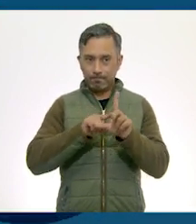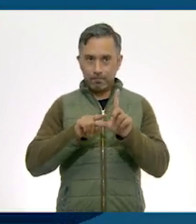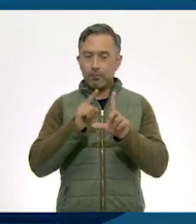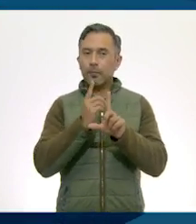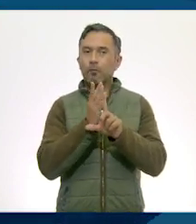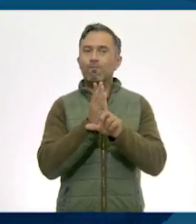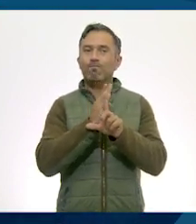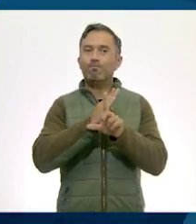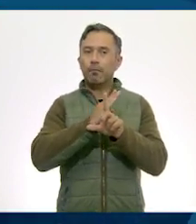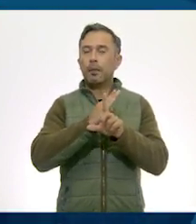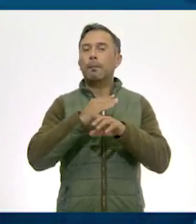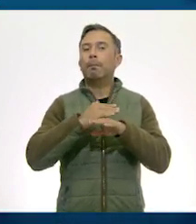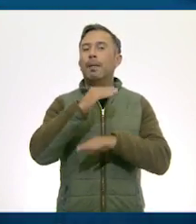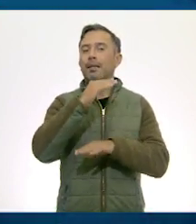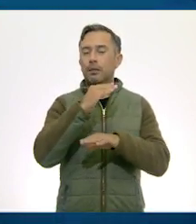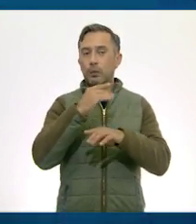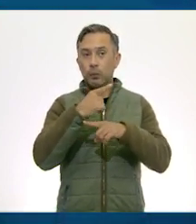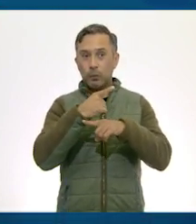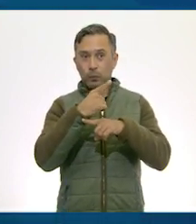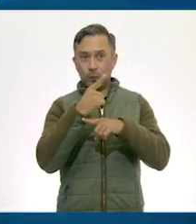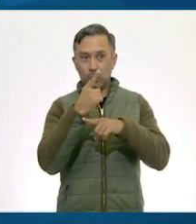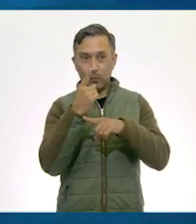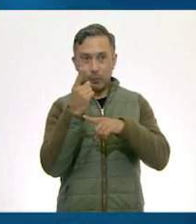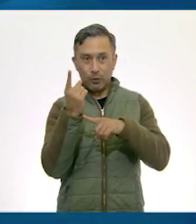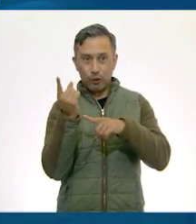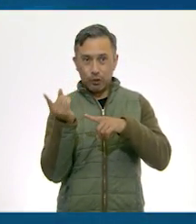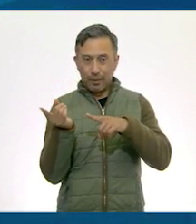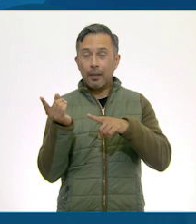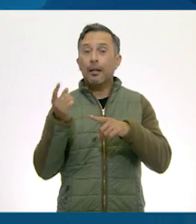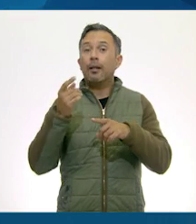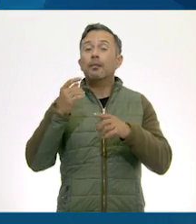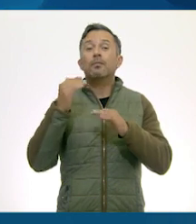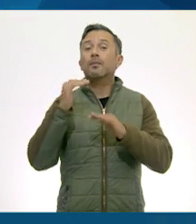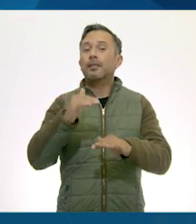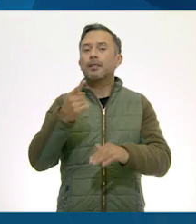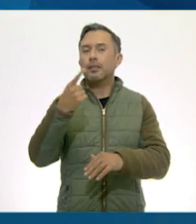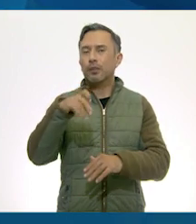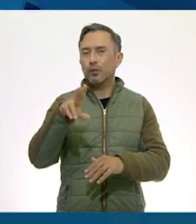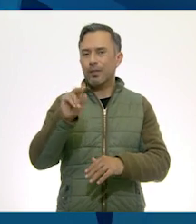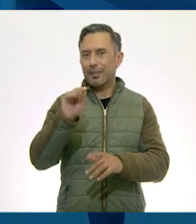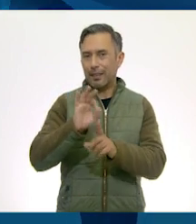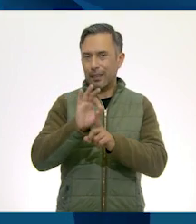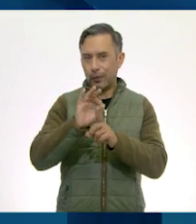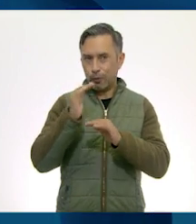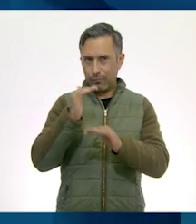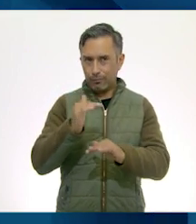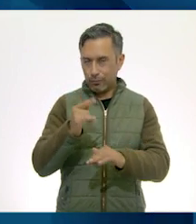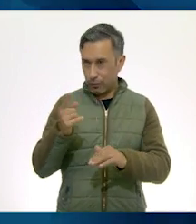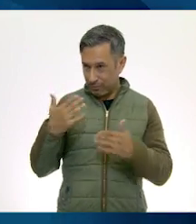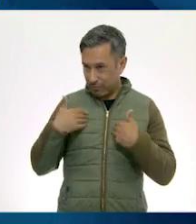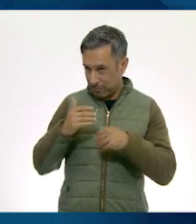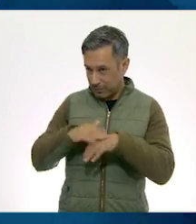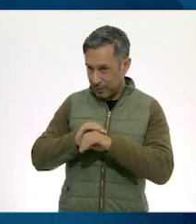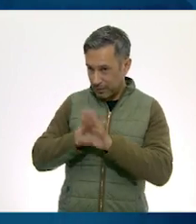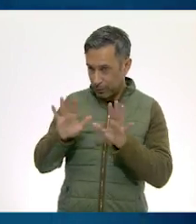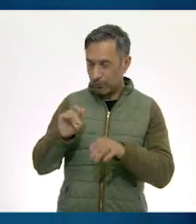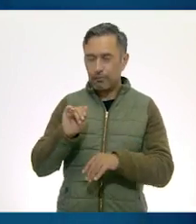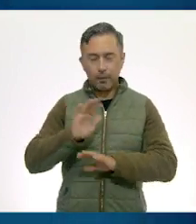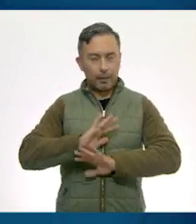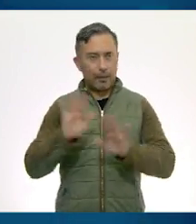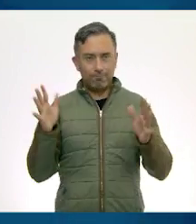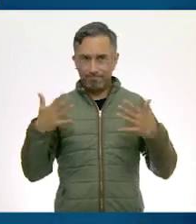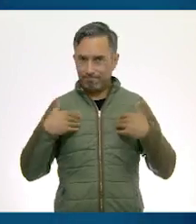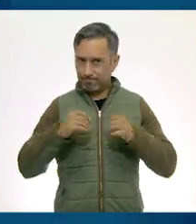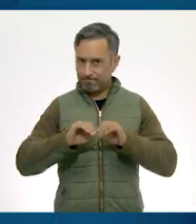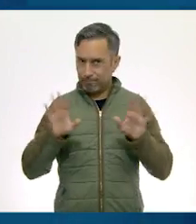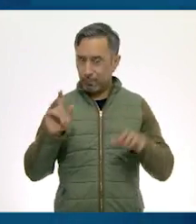de 180 80. grados. Ahora sí ya Perfecto. lo tienes más claro, Juan Carlos. Clarísimo como el agua. Muy